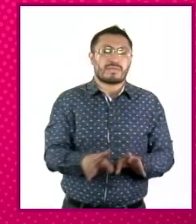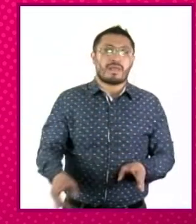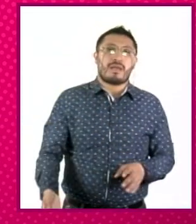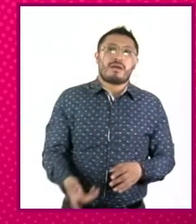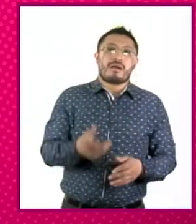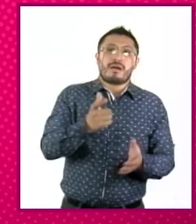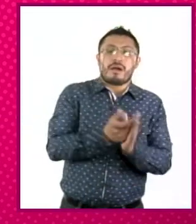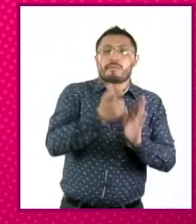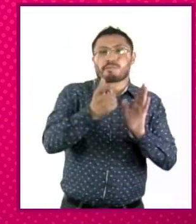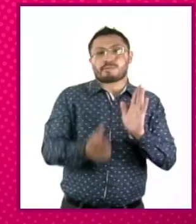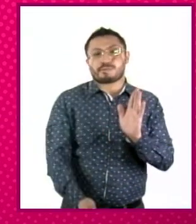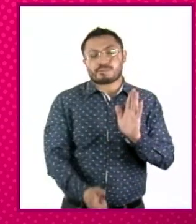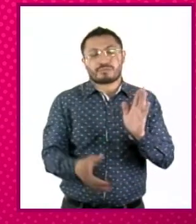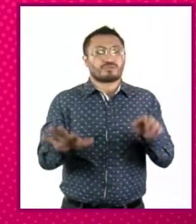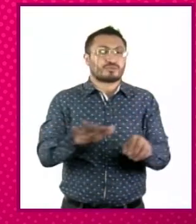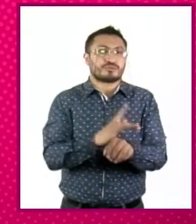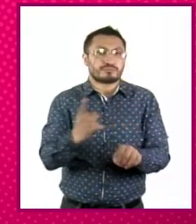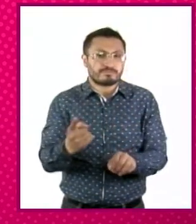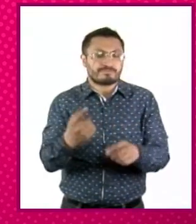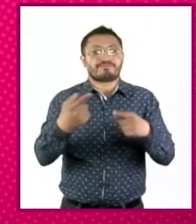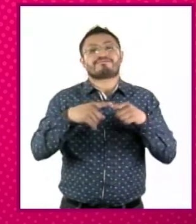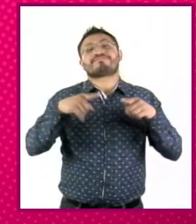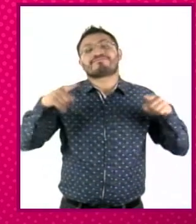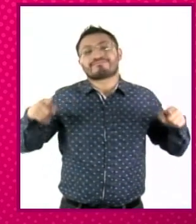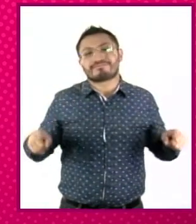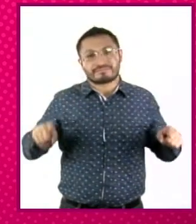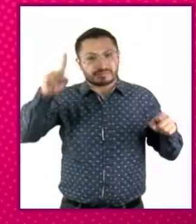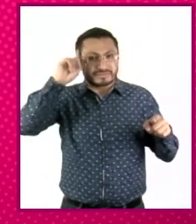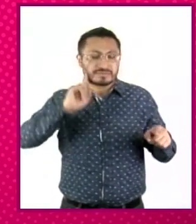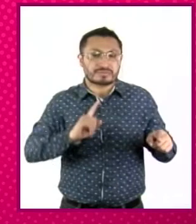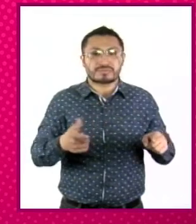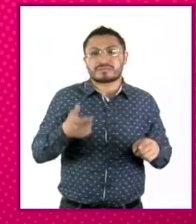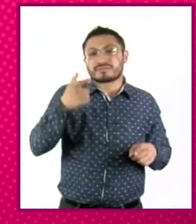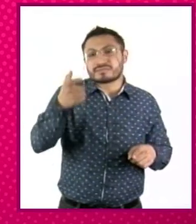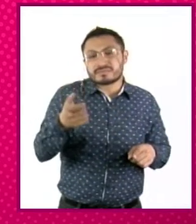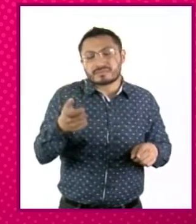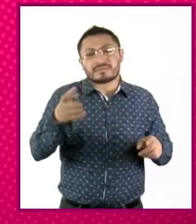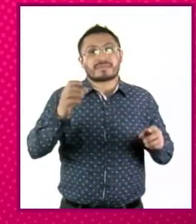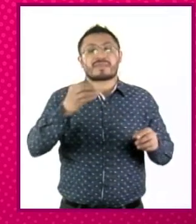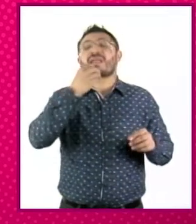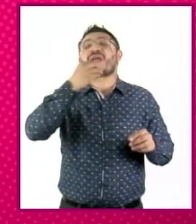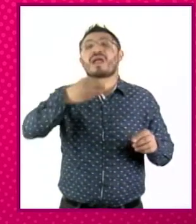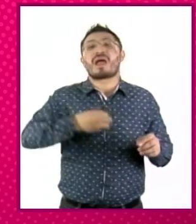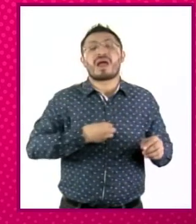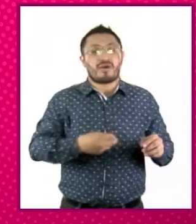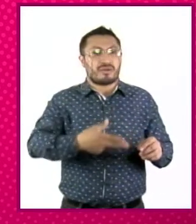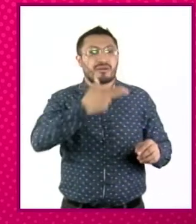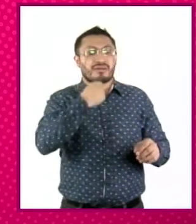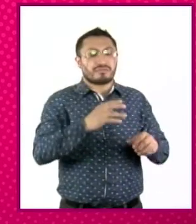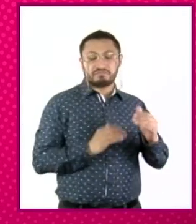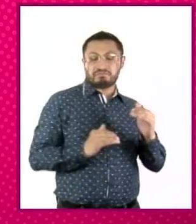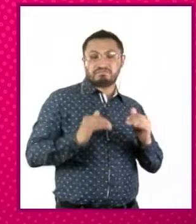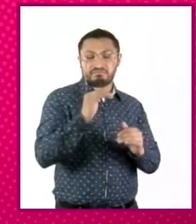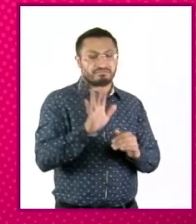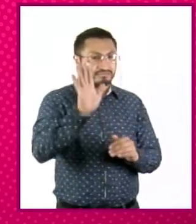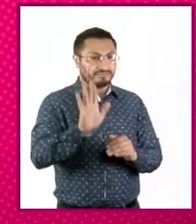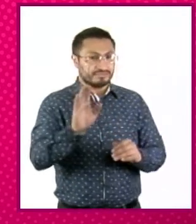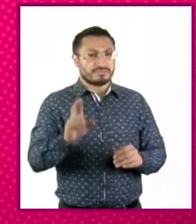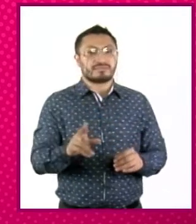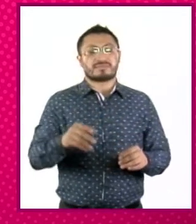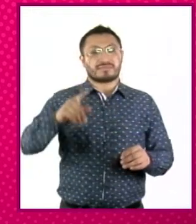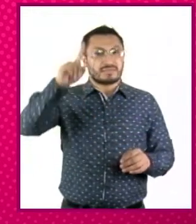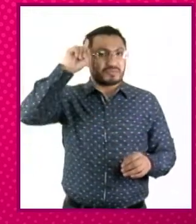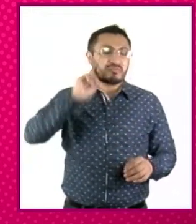precarizada porque no es lo mismo una mujer rica, aunque haya patriarcado, una mujer rica no vive igual